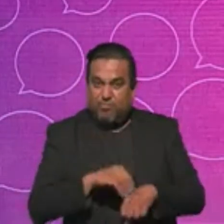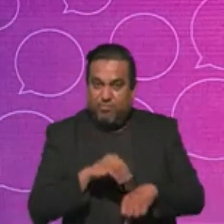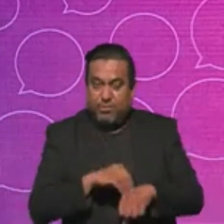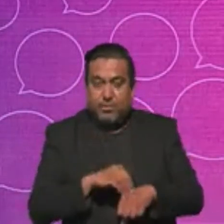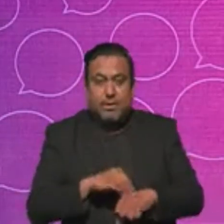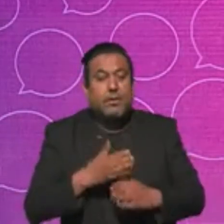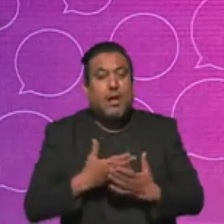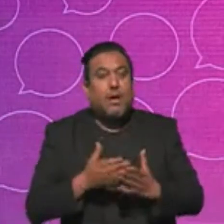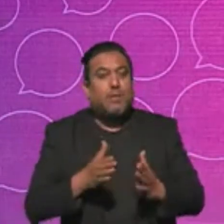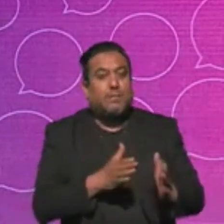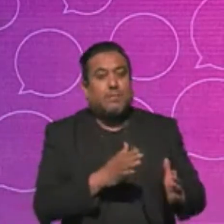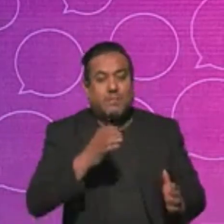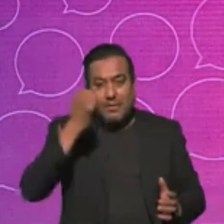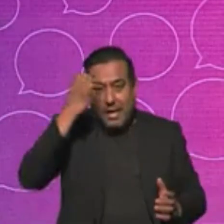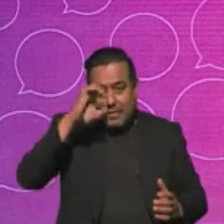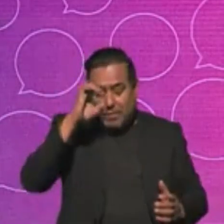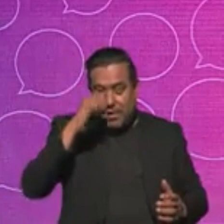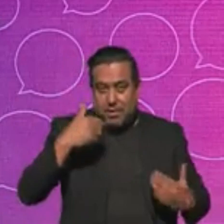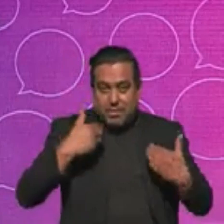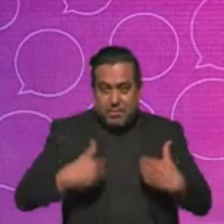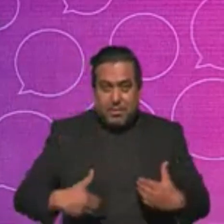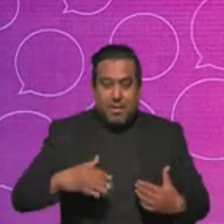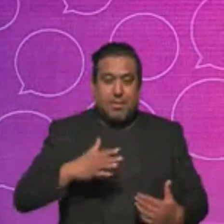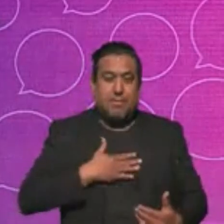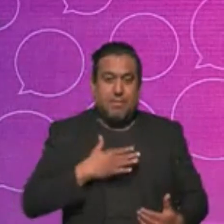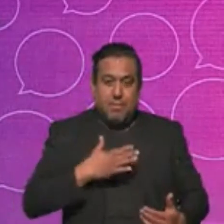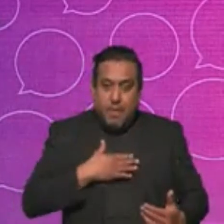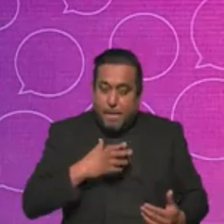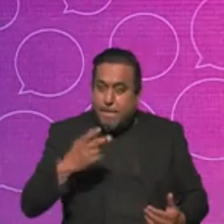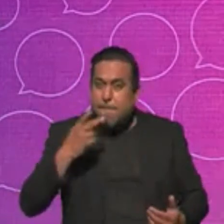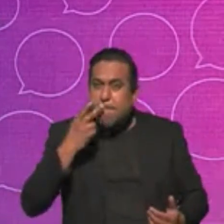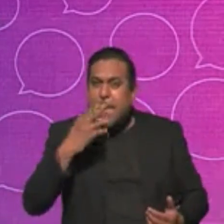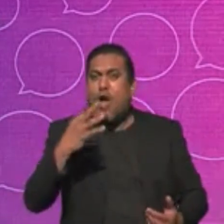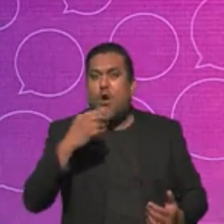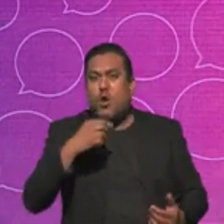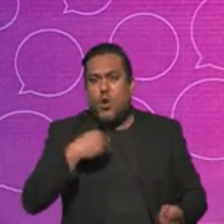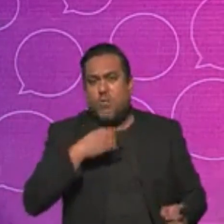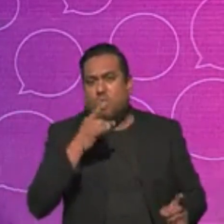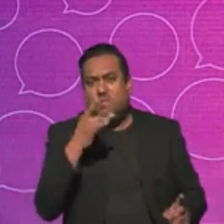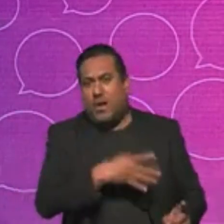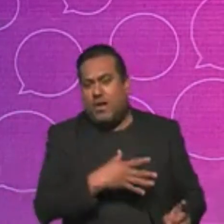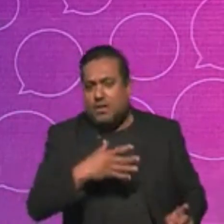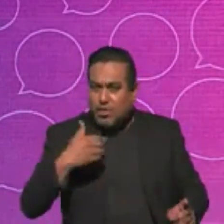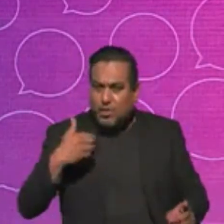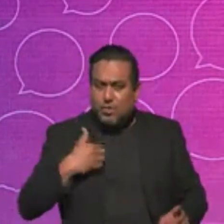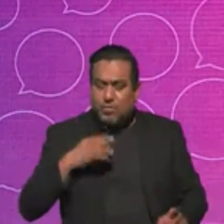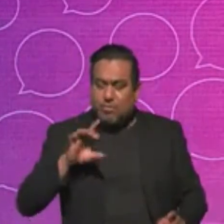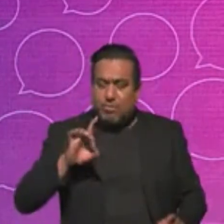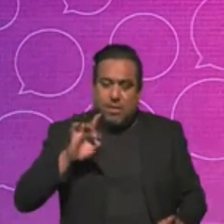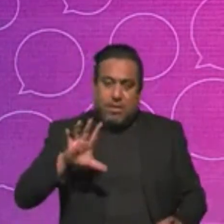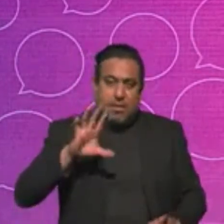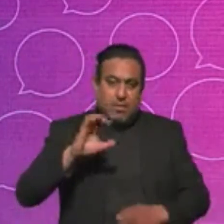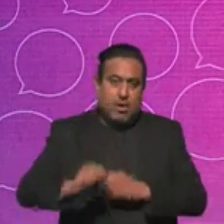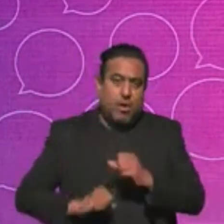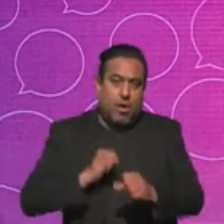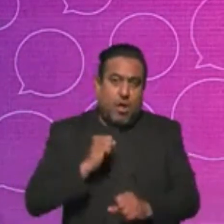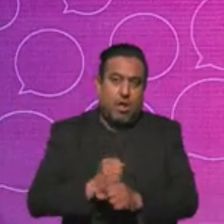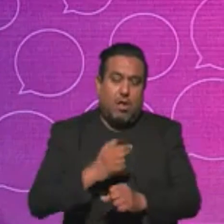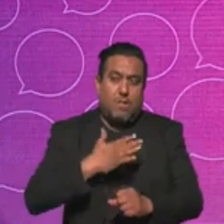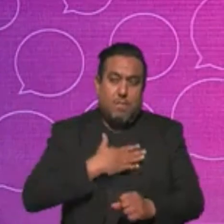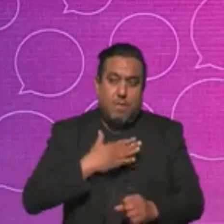experiencia y mi convicción para poder gobernar Celaya mucho mejor que tú Es que tengo más de 35 años en